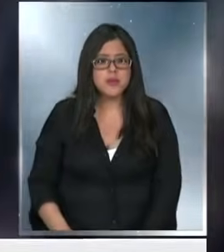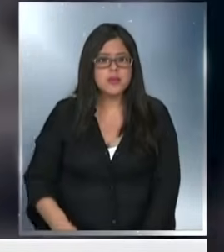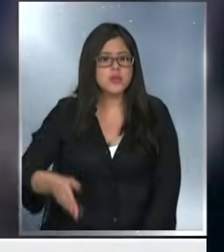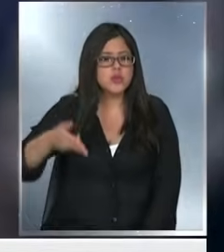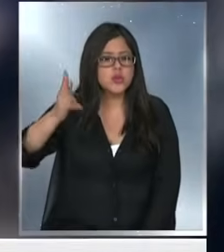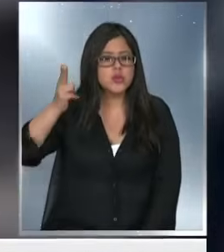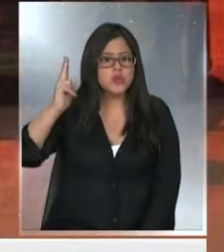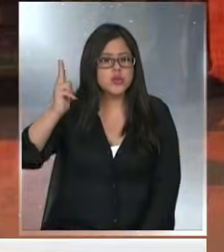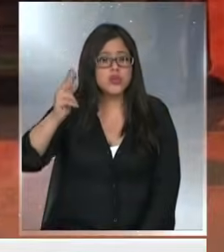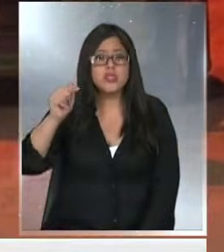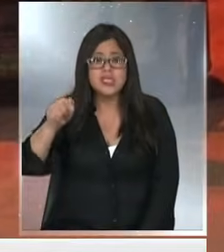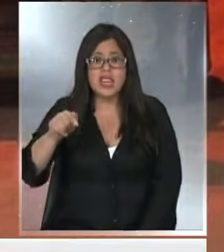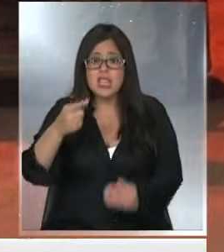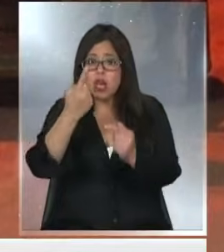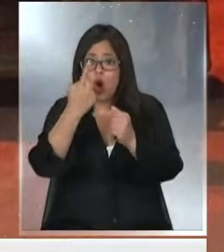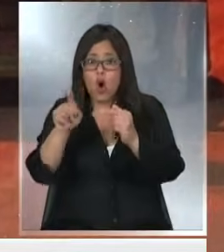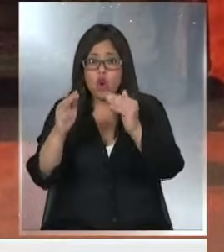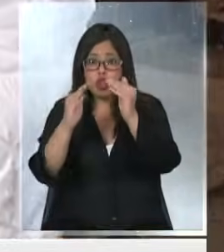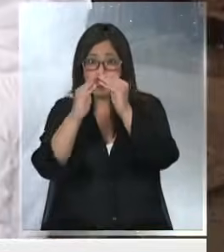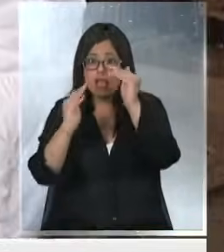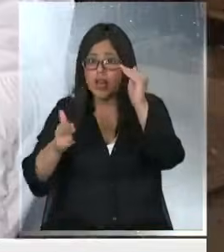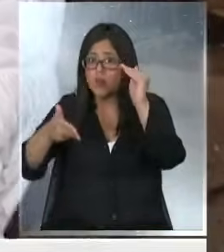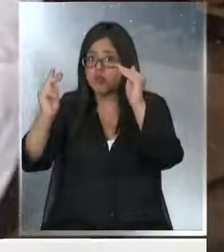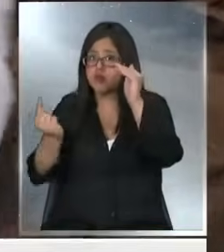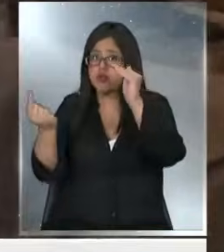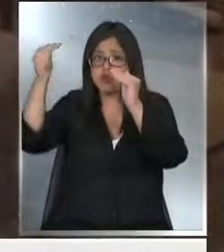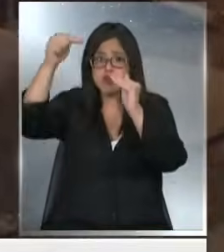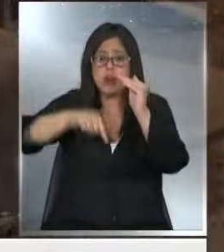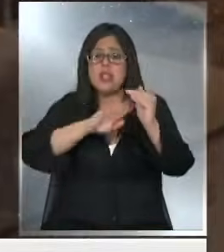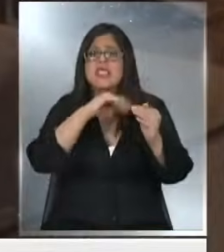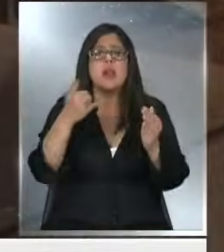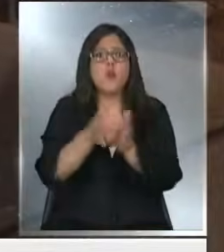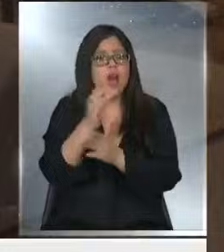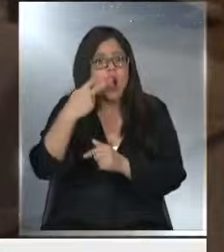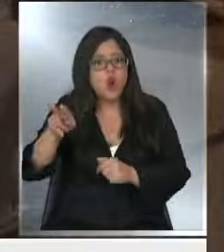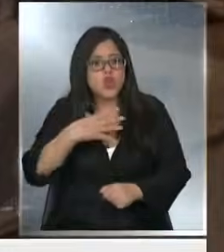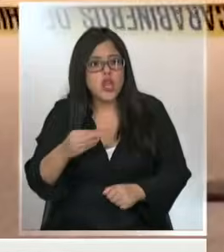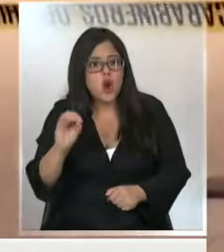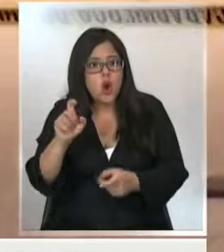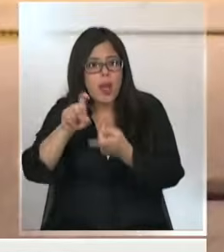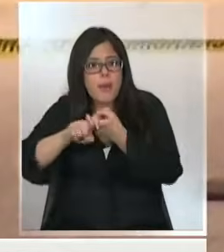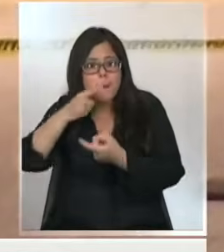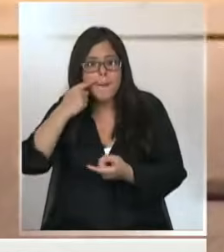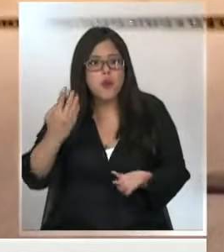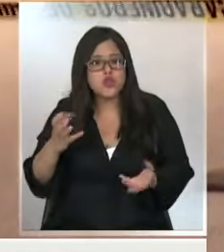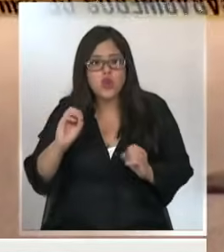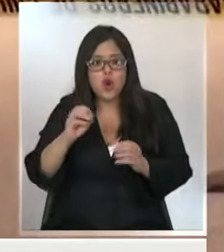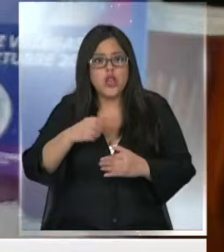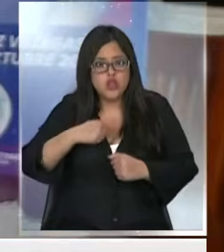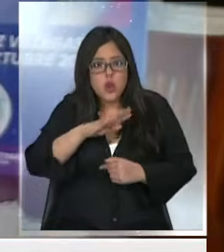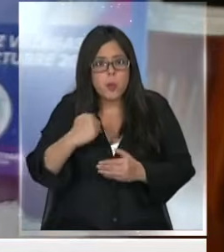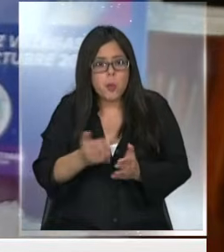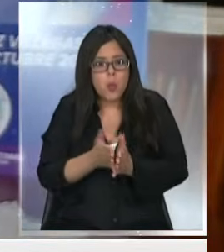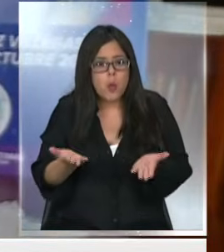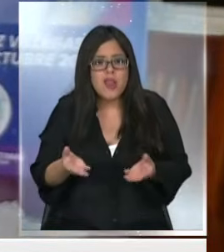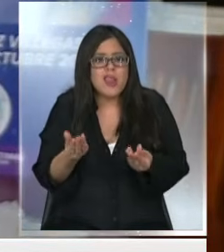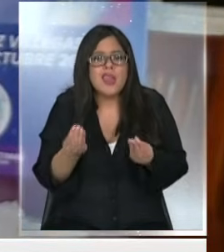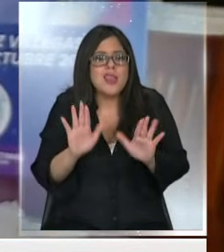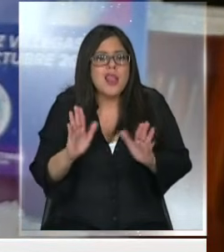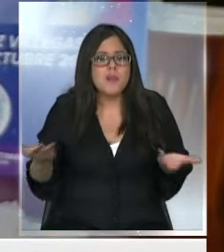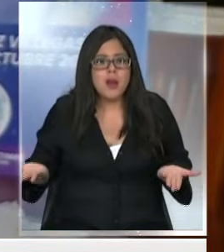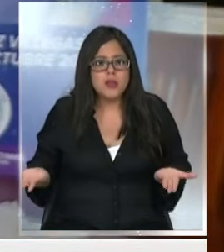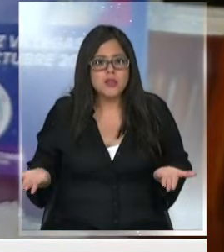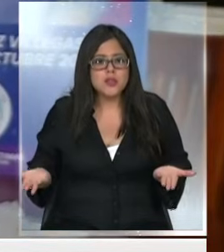¿Que caiga otra bala y me lleve otro hijo? ¿O a mi marido? o a mí. ¿Qué están esperando?